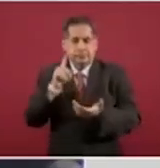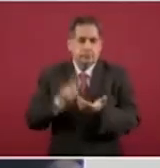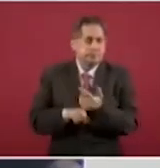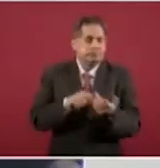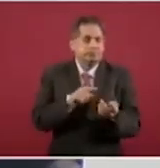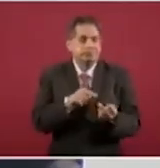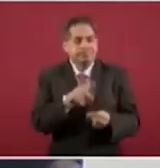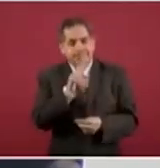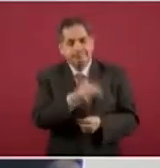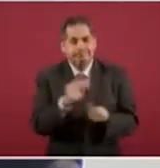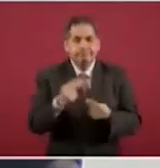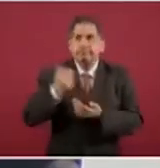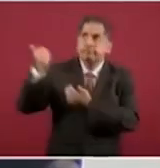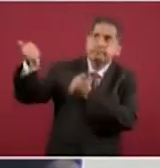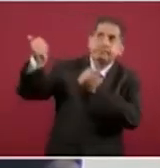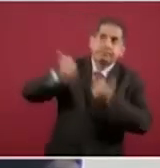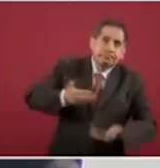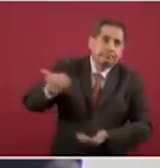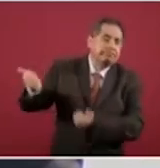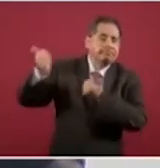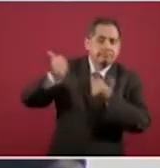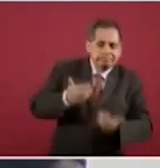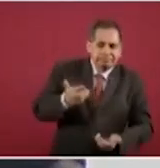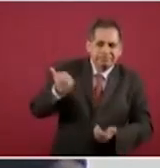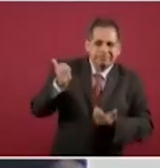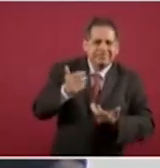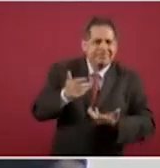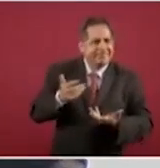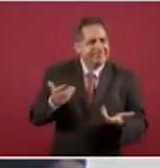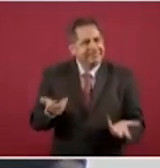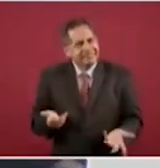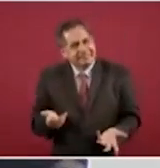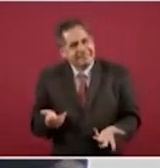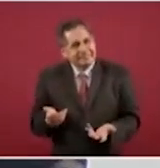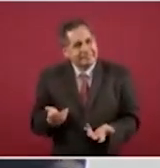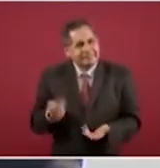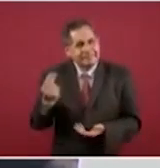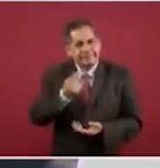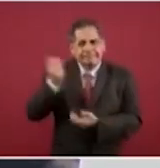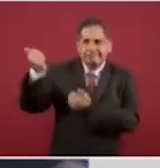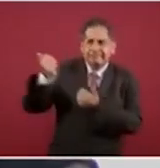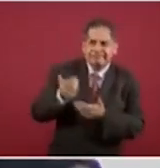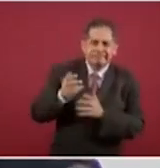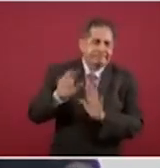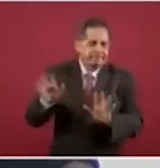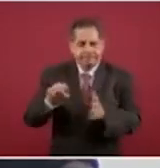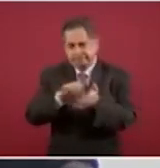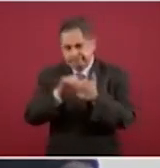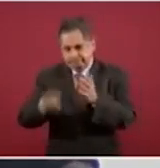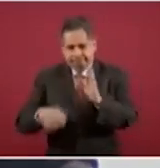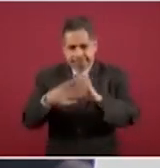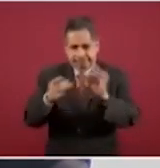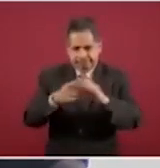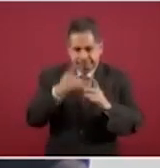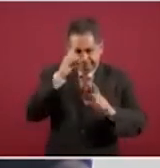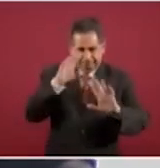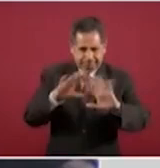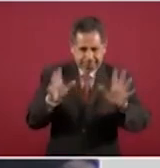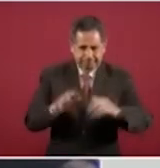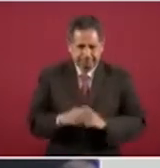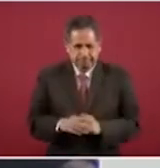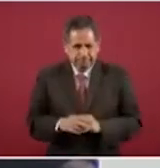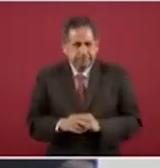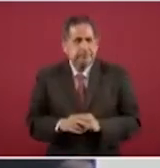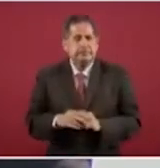dependientes de las importaciones es decir más o menos para no jugar con